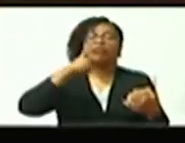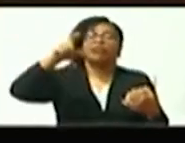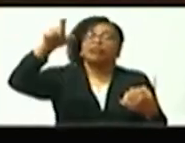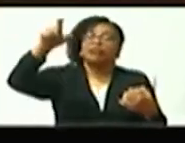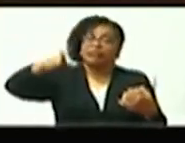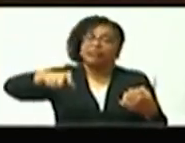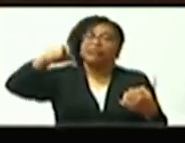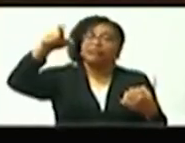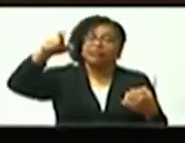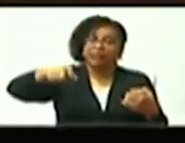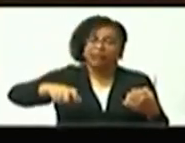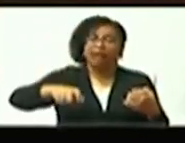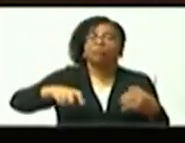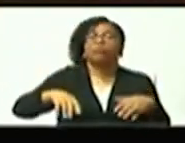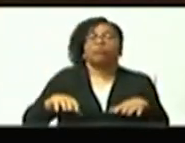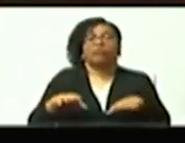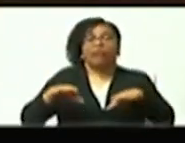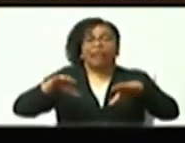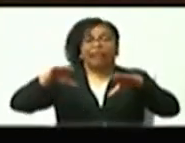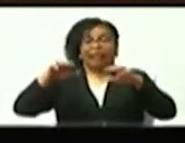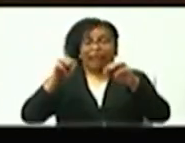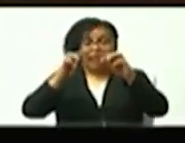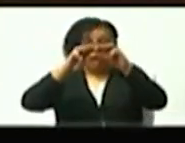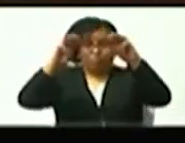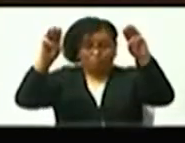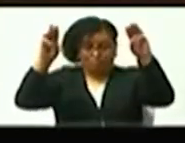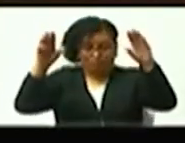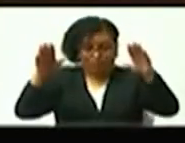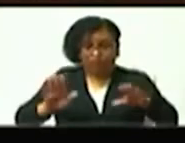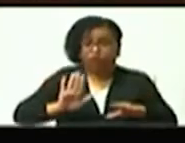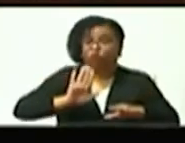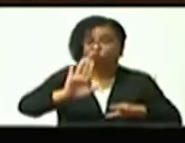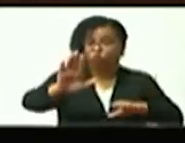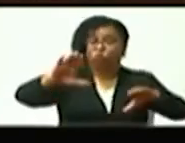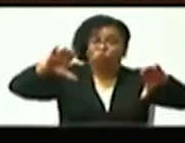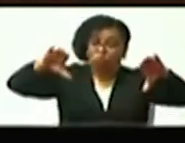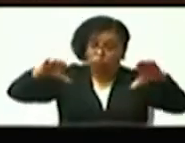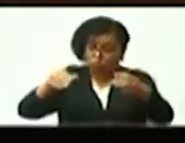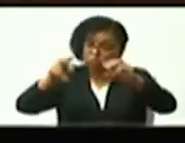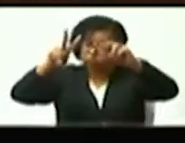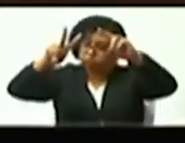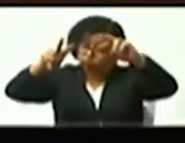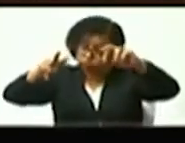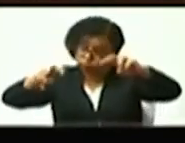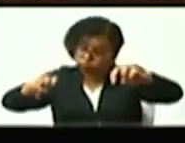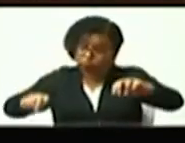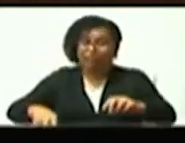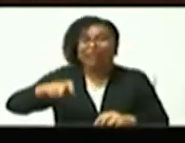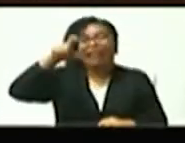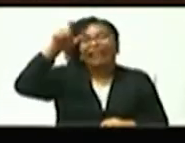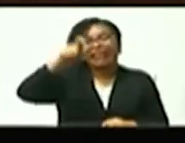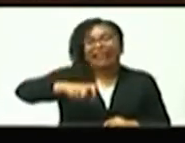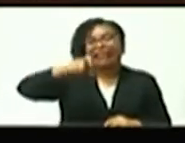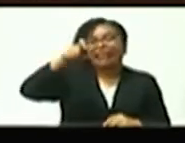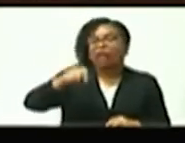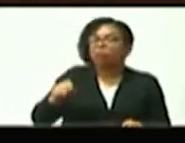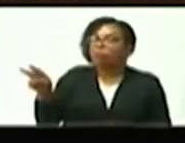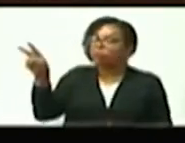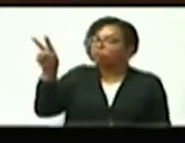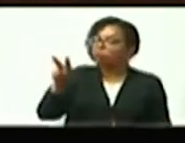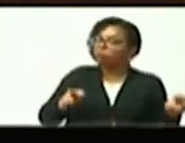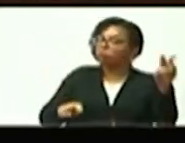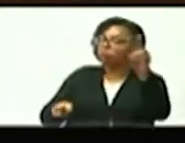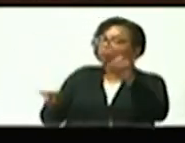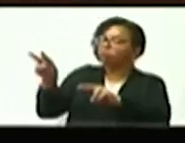comisiones permanentes de los diferentes ministerios fiscalicen la ejecución de los convenios